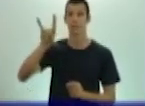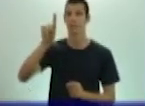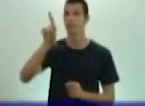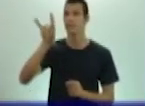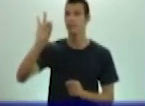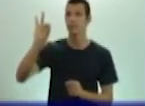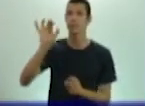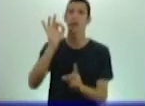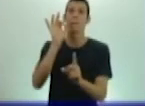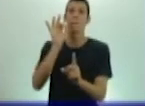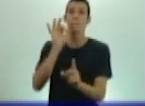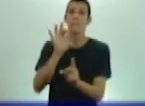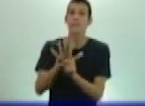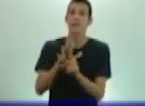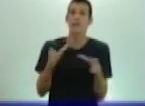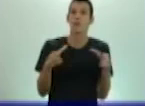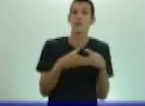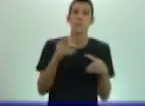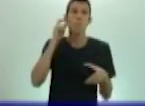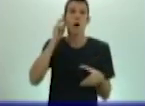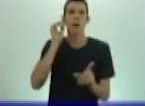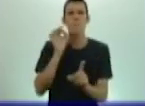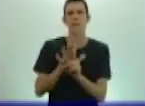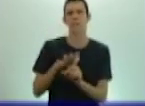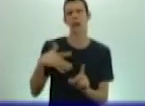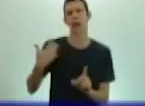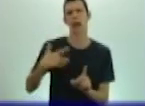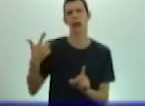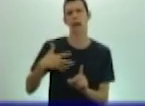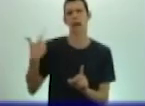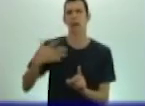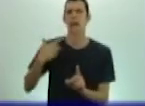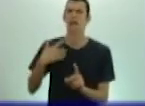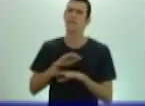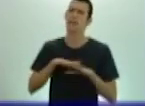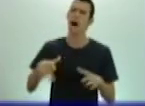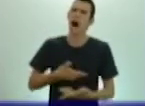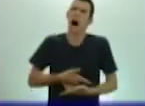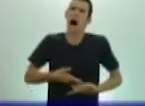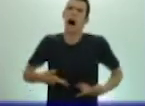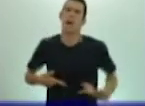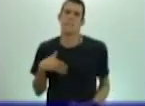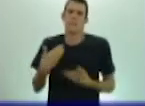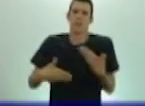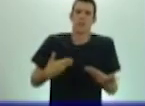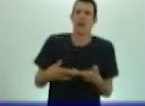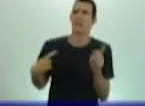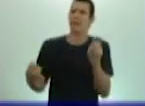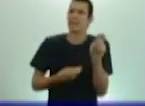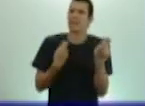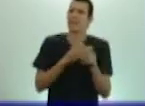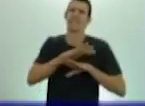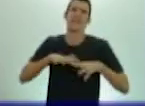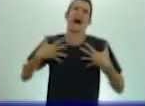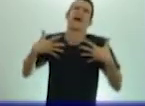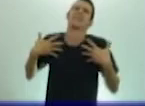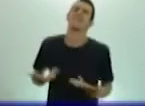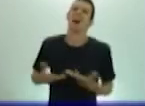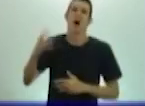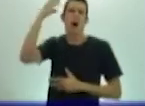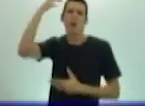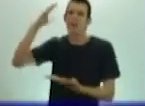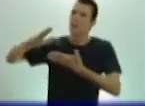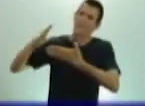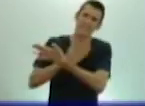grupo de mujeres que comenzaron a reclamar y que comenzaron a exigir que se acabara el hambre y que abajo la guerra y abajo el gobierno, y que el fin de la